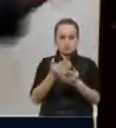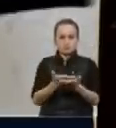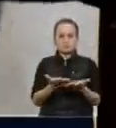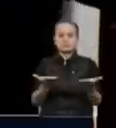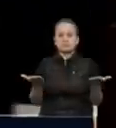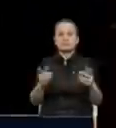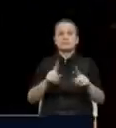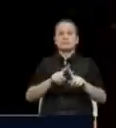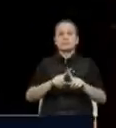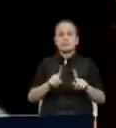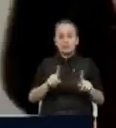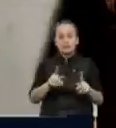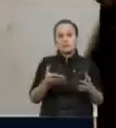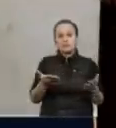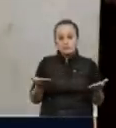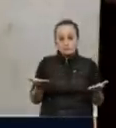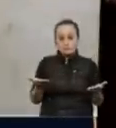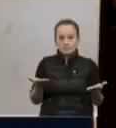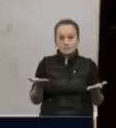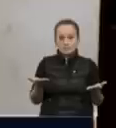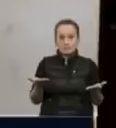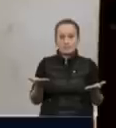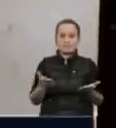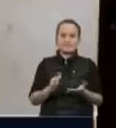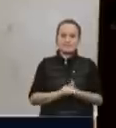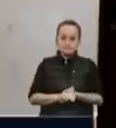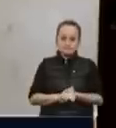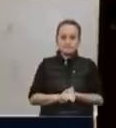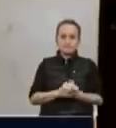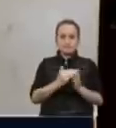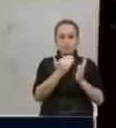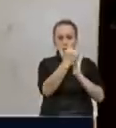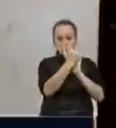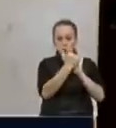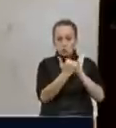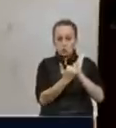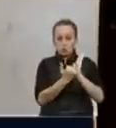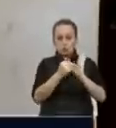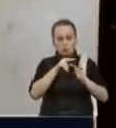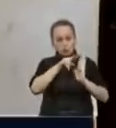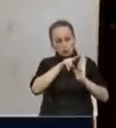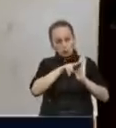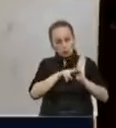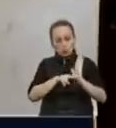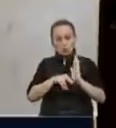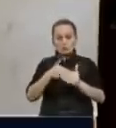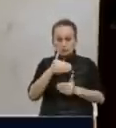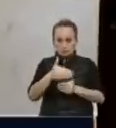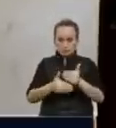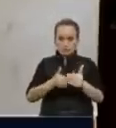Pero no solo eso, sino que los protocolos